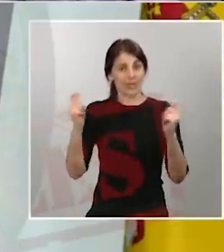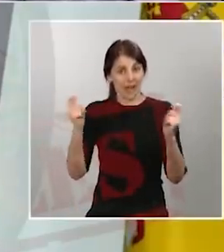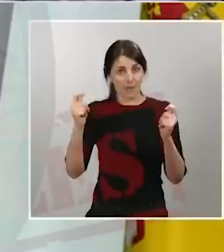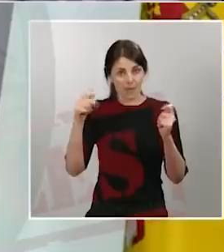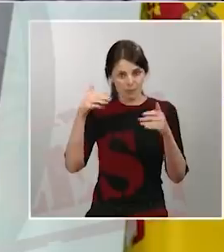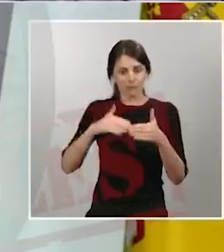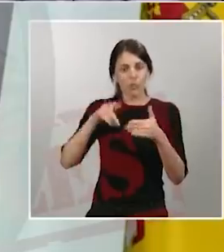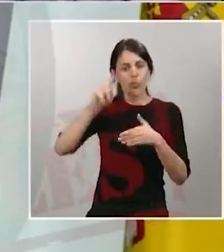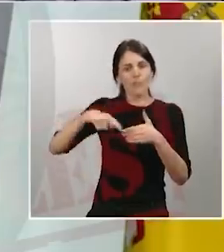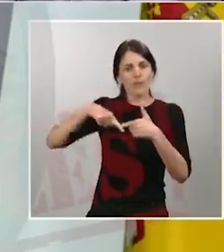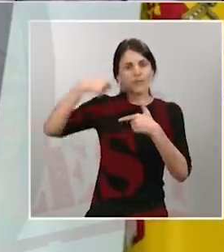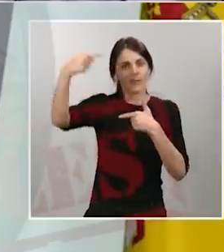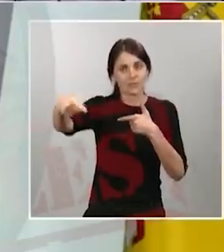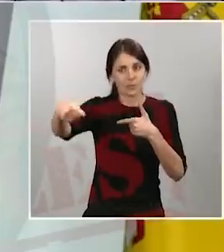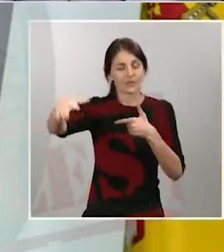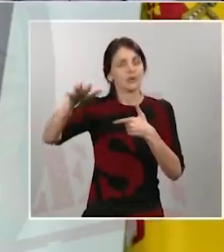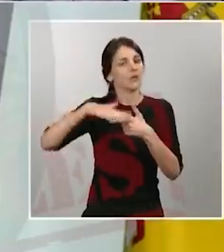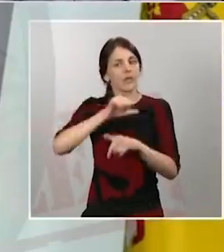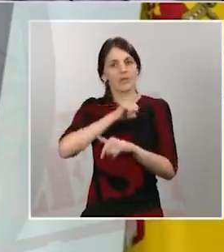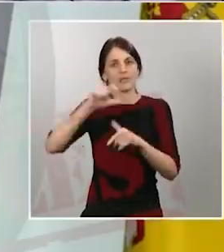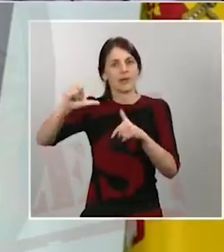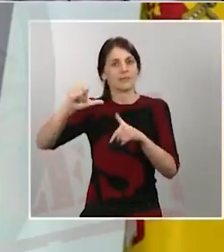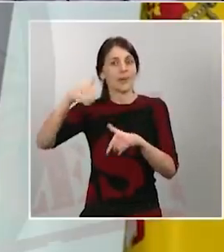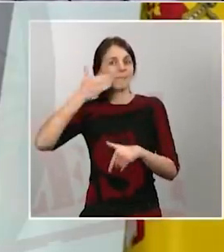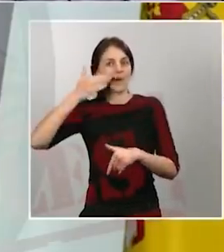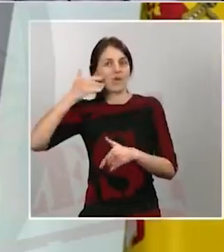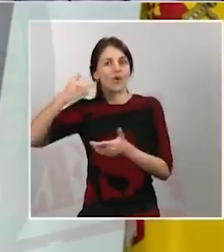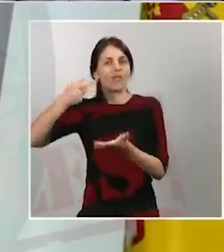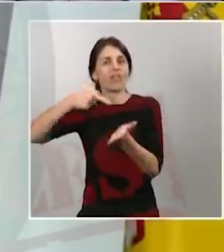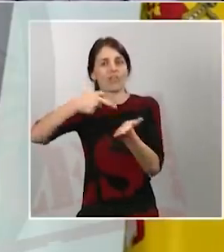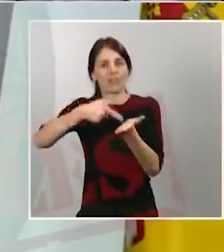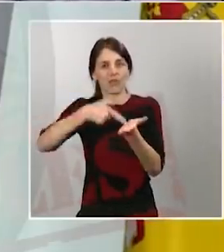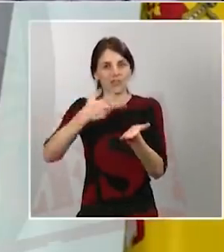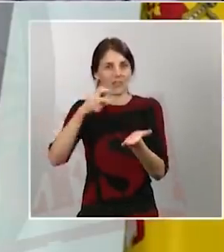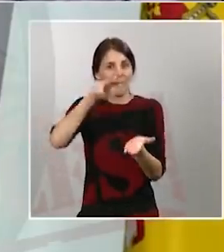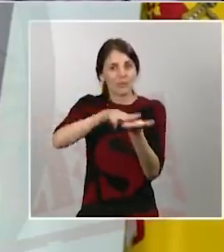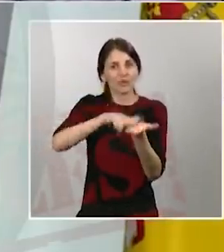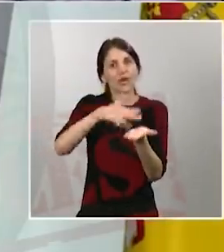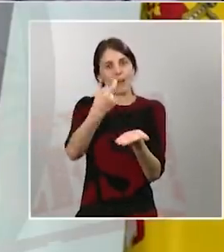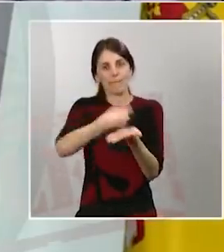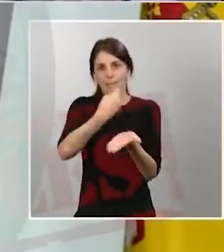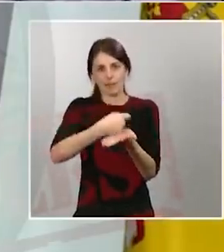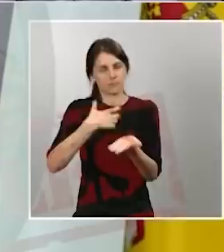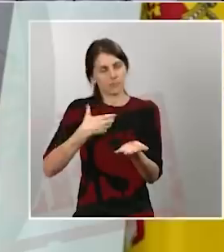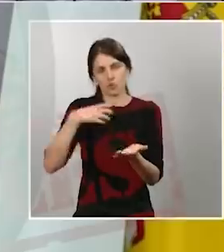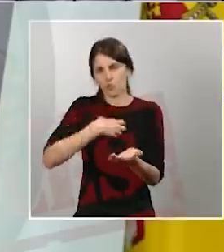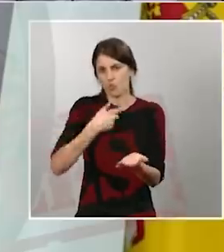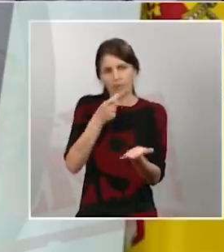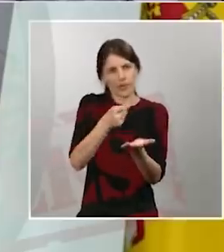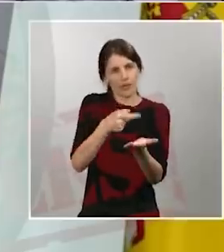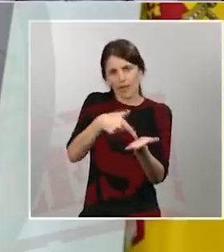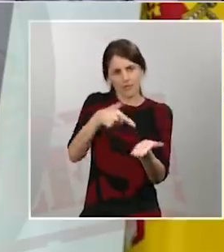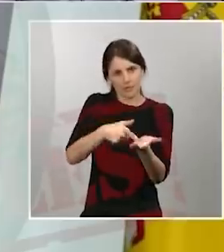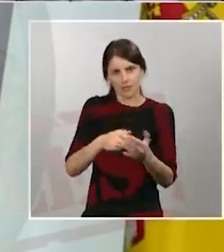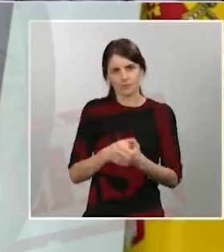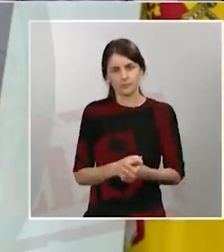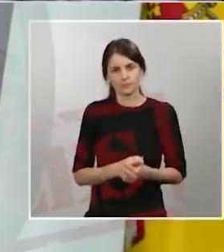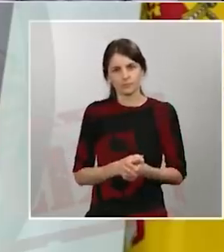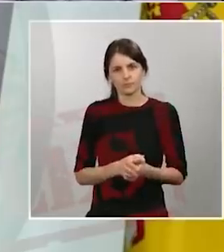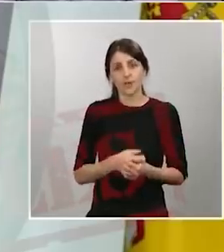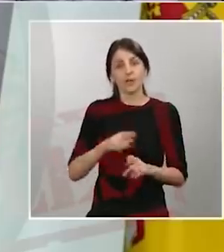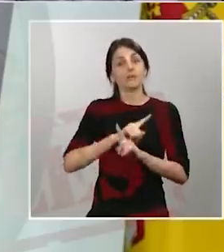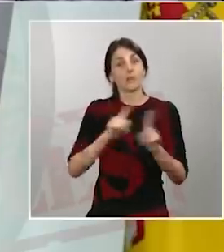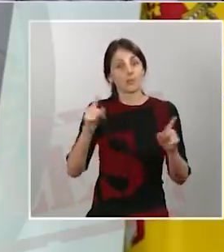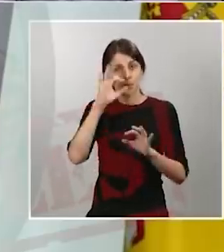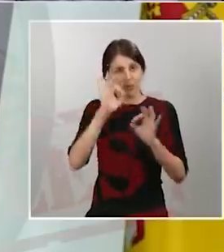policiales o a cuerpos como la Guardia Civil por algo. Y ese algo se llama censura. Y cuando tú censuras has caminado directamente hacia la dictadura. Y el que no quiera verlo,